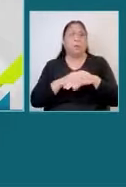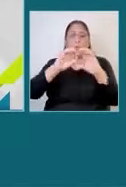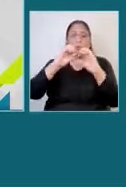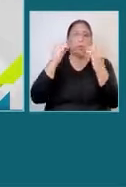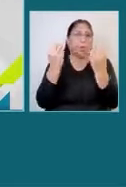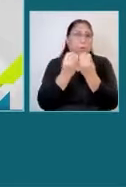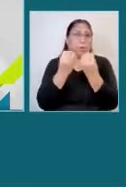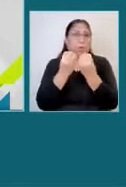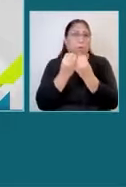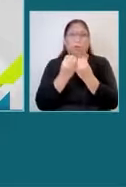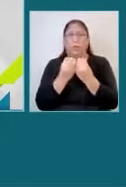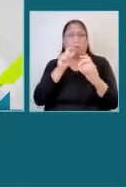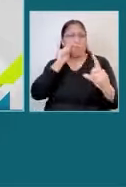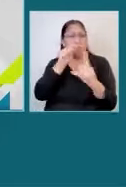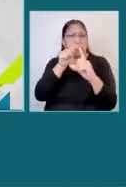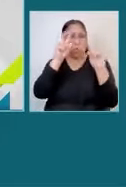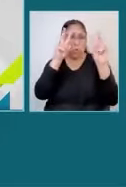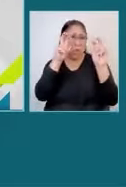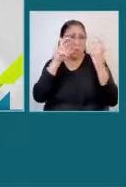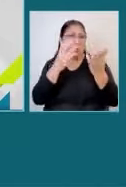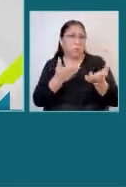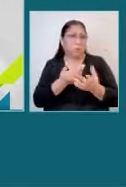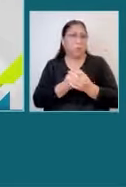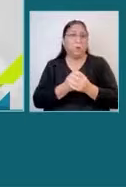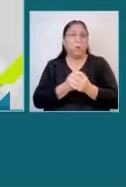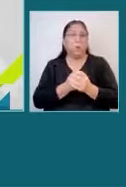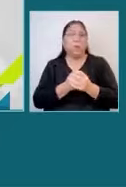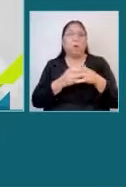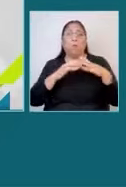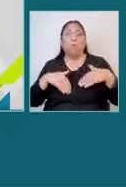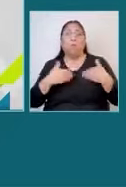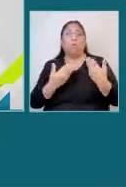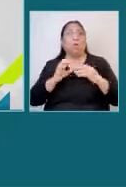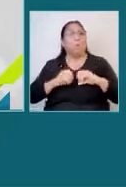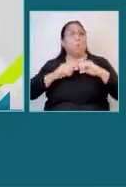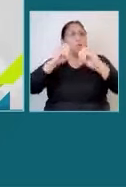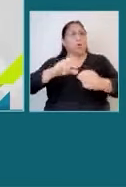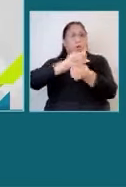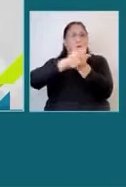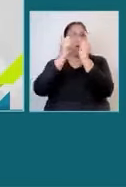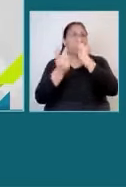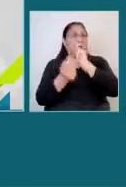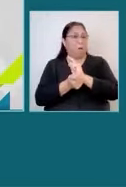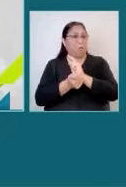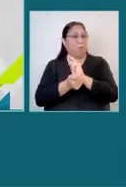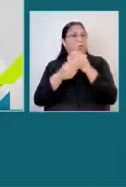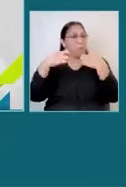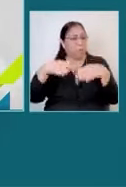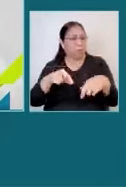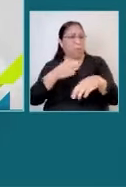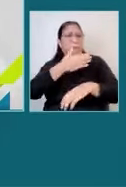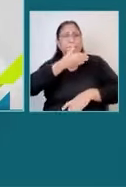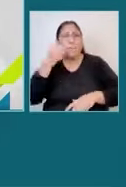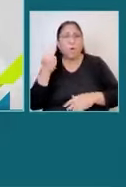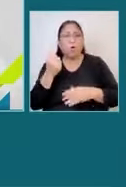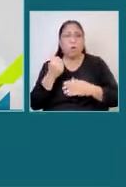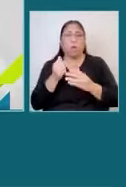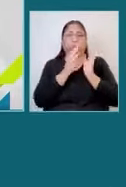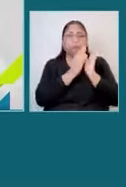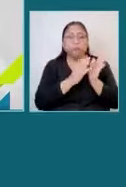A partir de cosas muy puntuales, pueden detonar cambios que permiten mejorar la organización